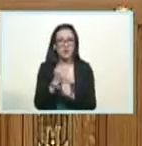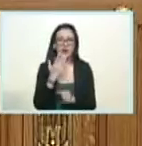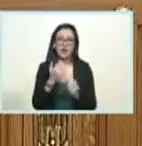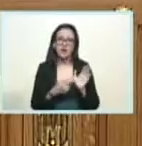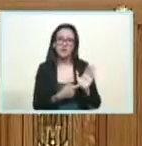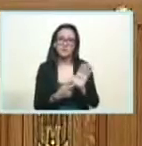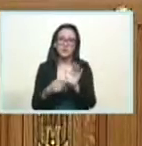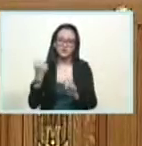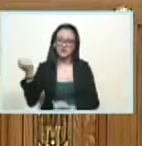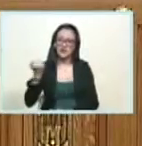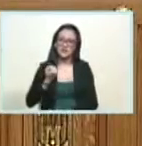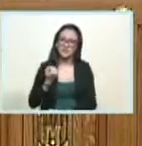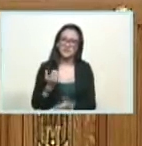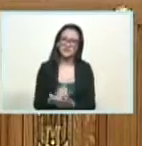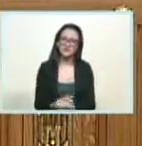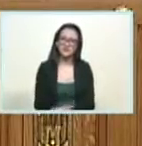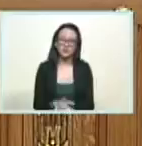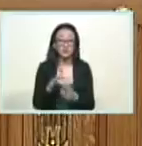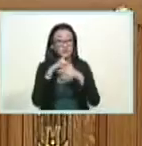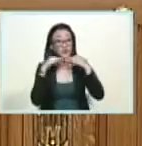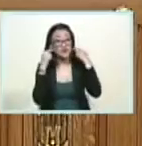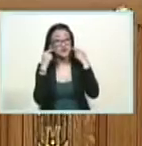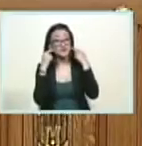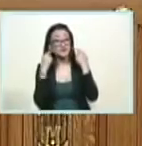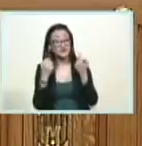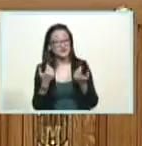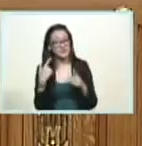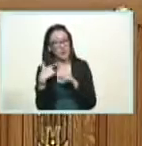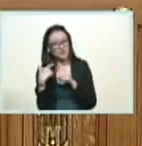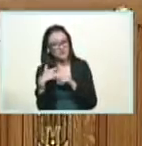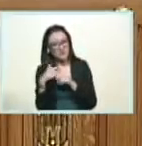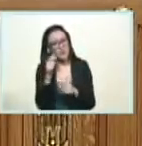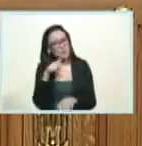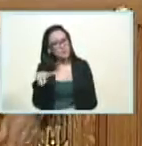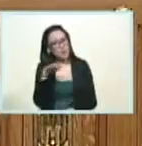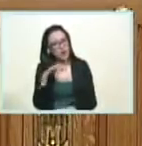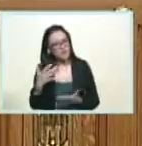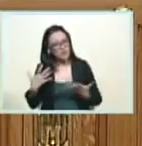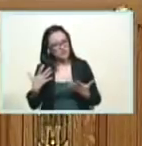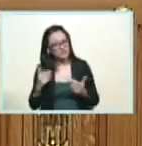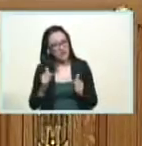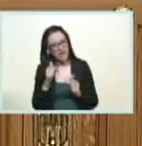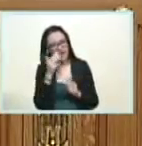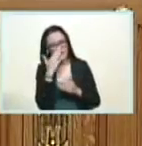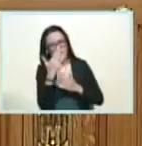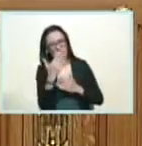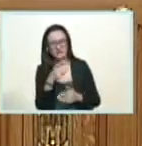ejemplo, con el sacrificio, con la sonrisa, con el optimismo. El pueblo va adelante, no, todos nosotros.